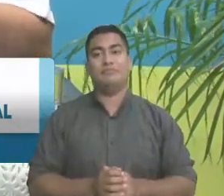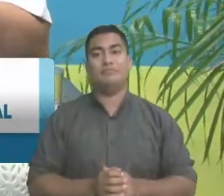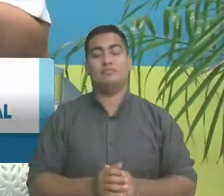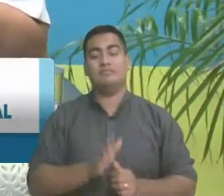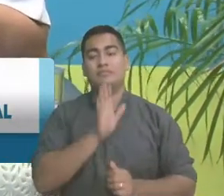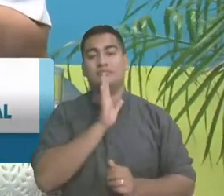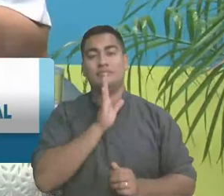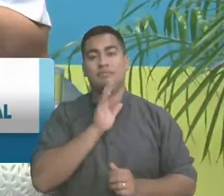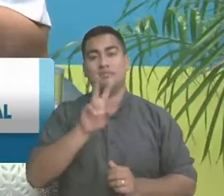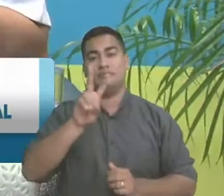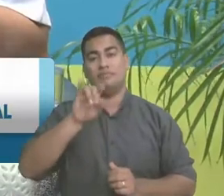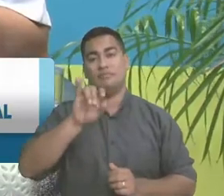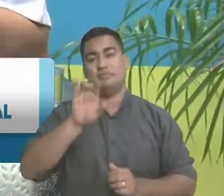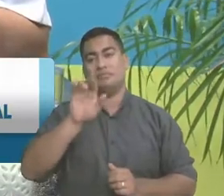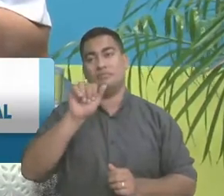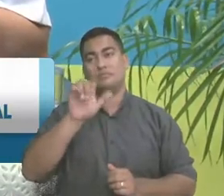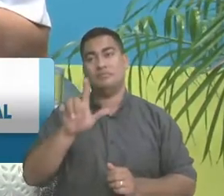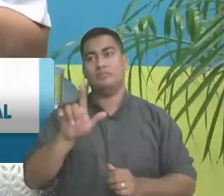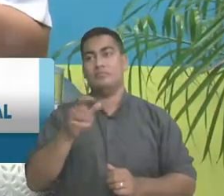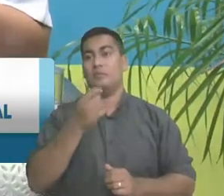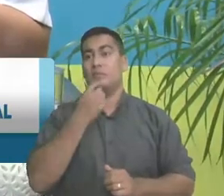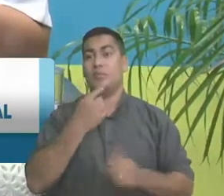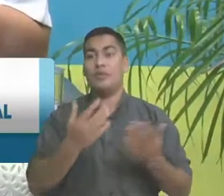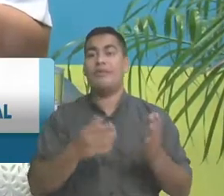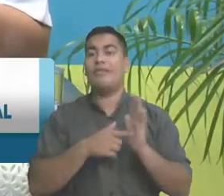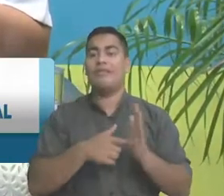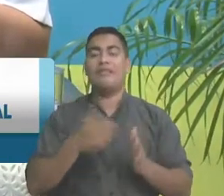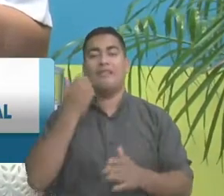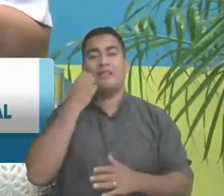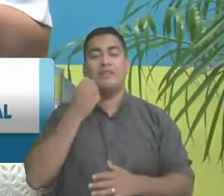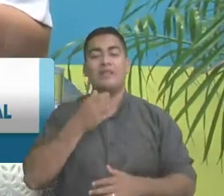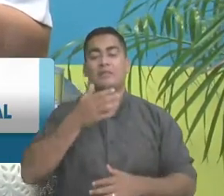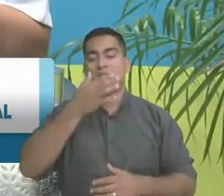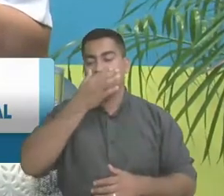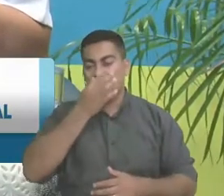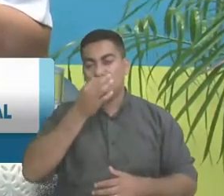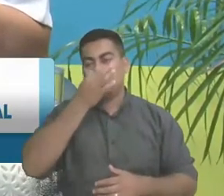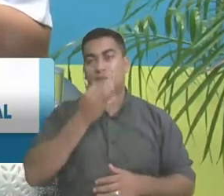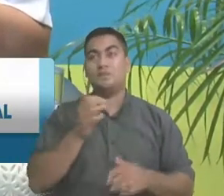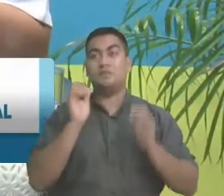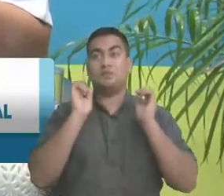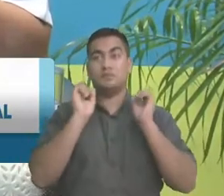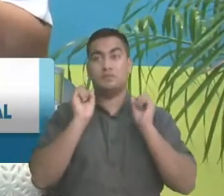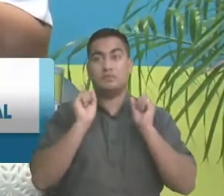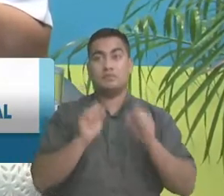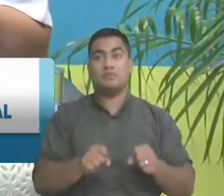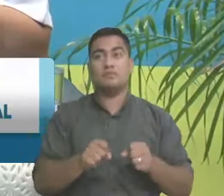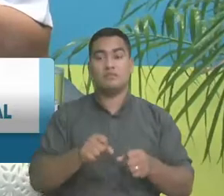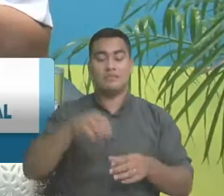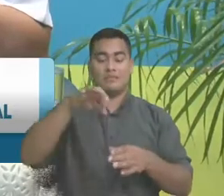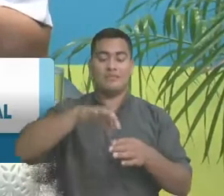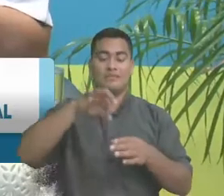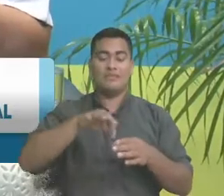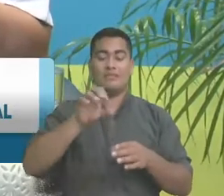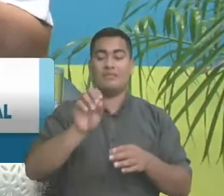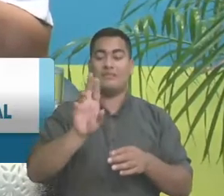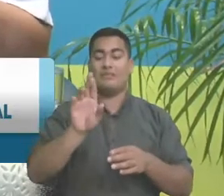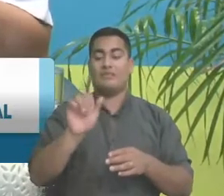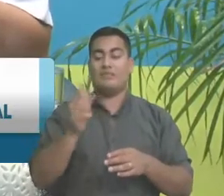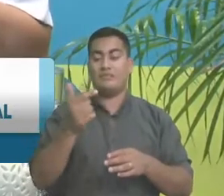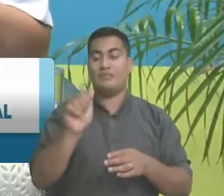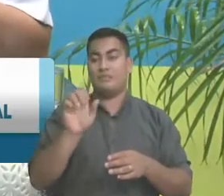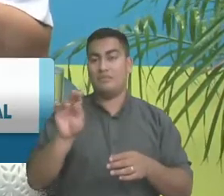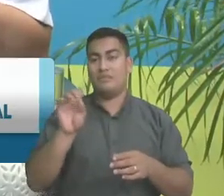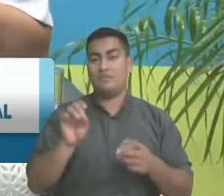un proceso viral por una enfermedad respiratoria, lo podemos tratar muy fácilmente con té de orégano, tecito